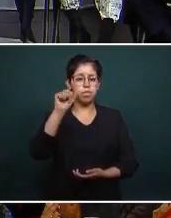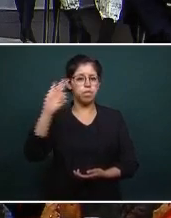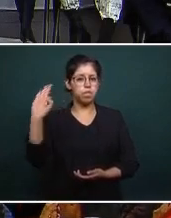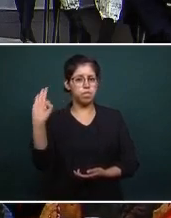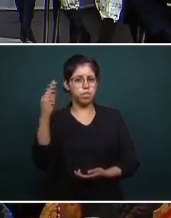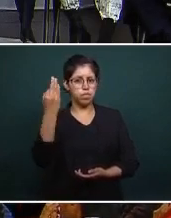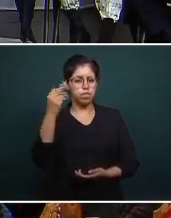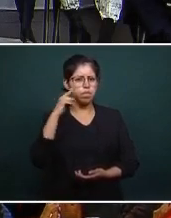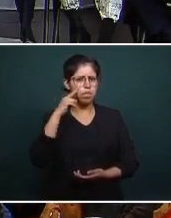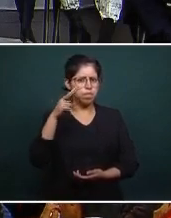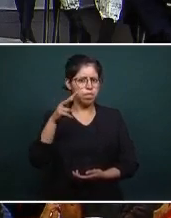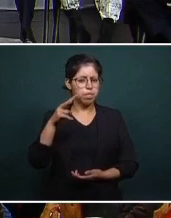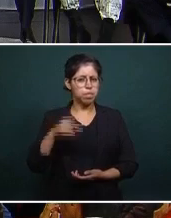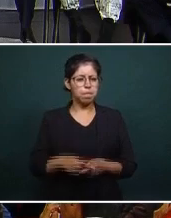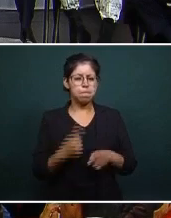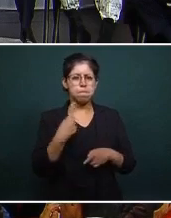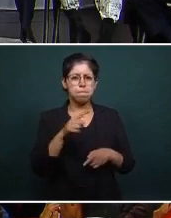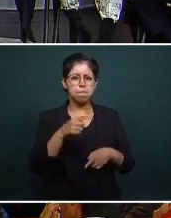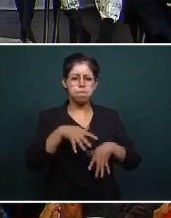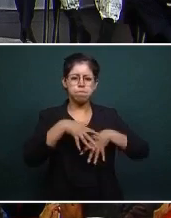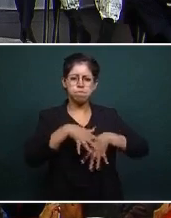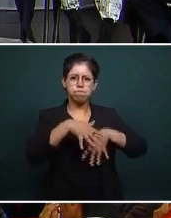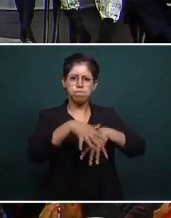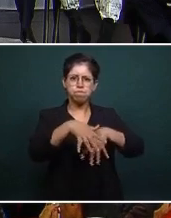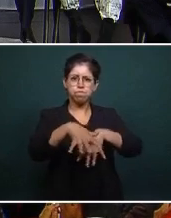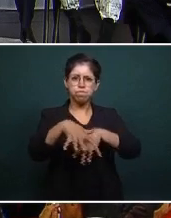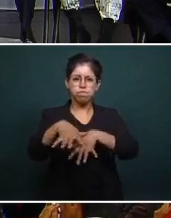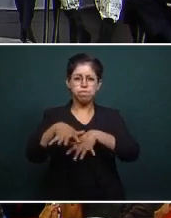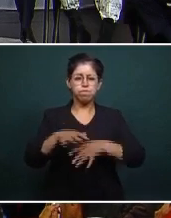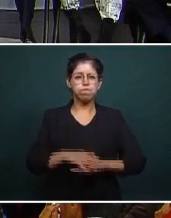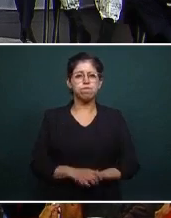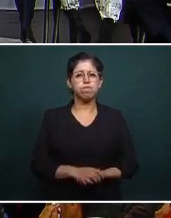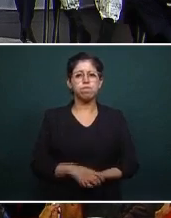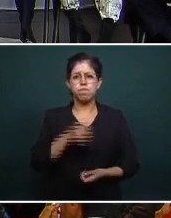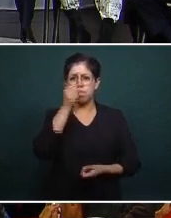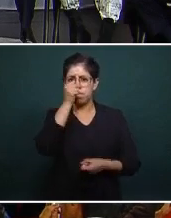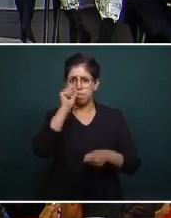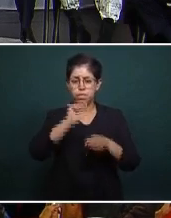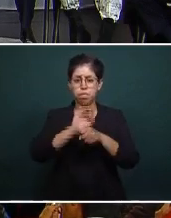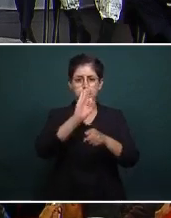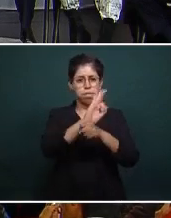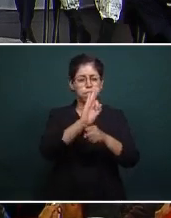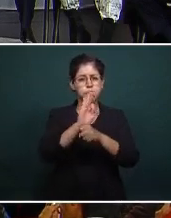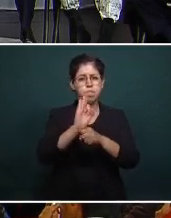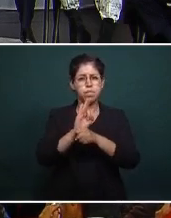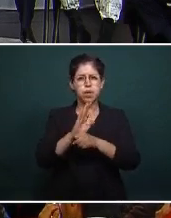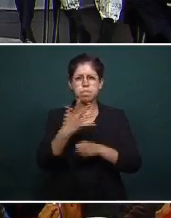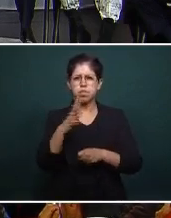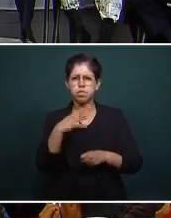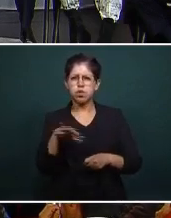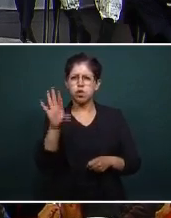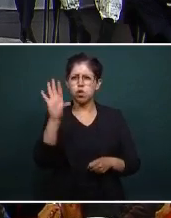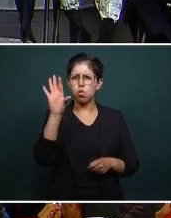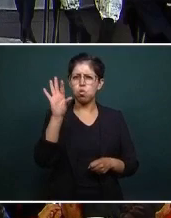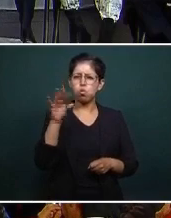tenemos. La Secretaría de la Defensa tiene un despliegue total de un poquito más de 4,000